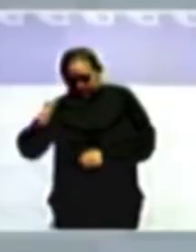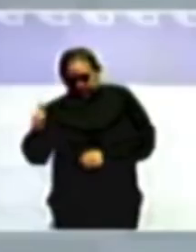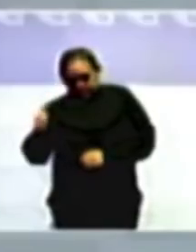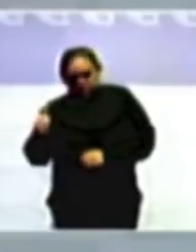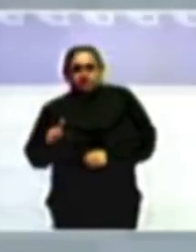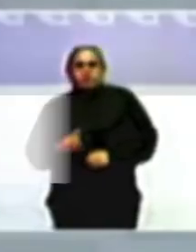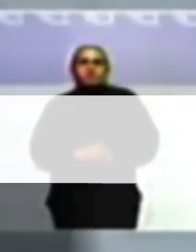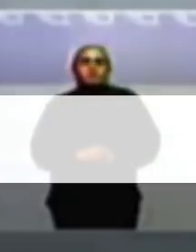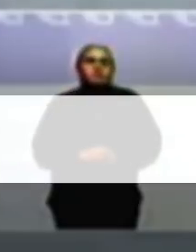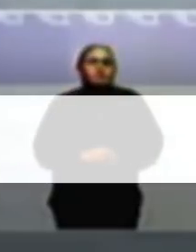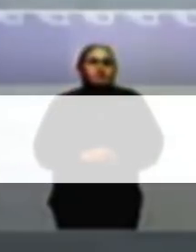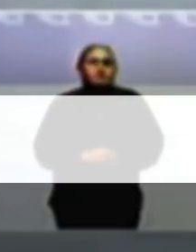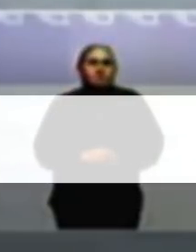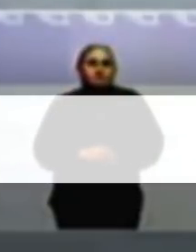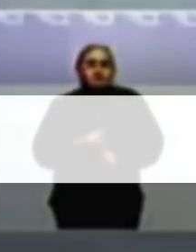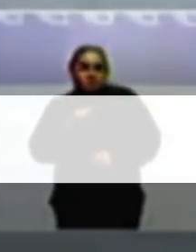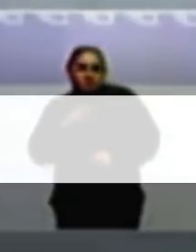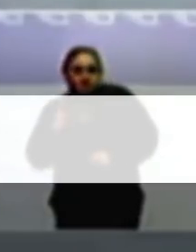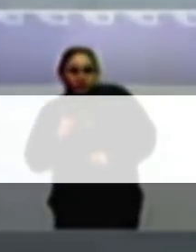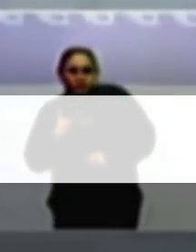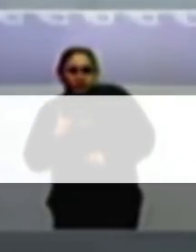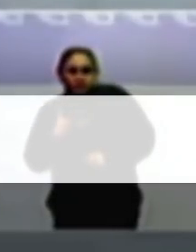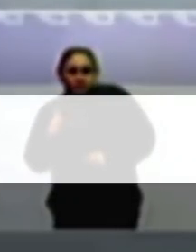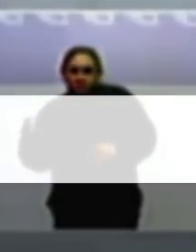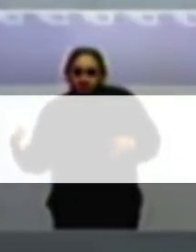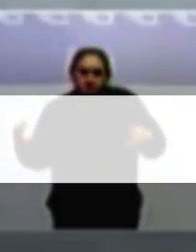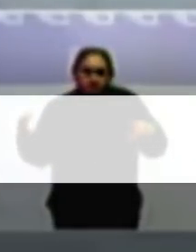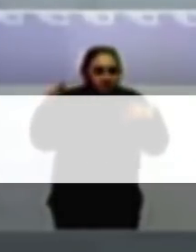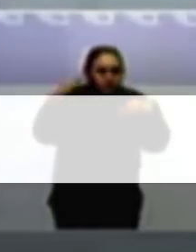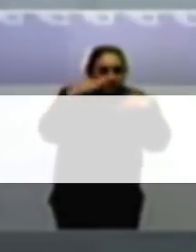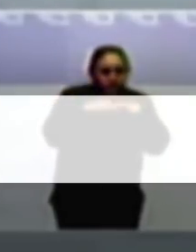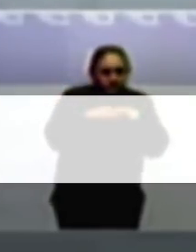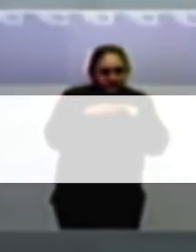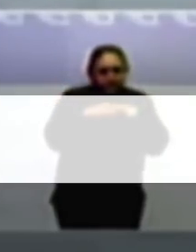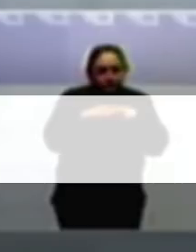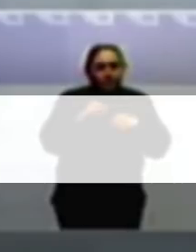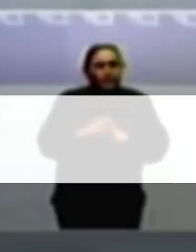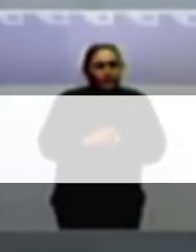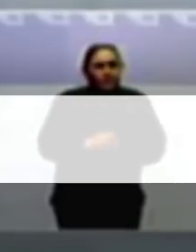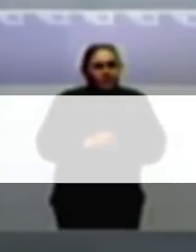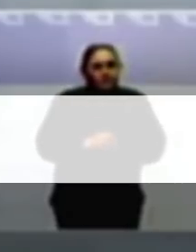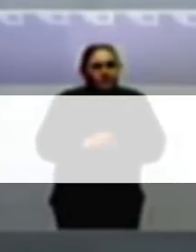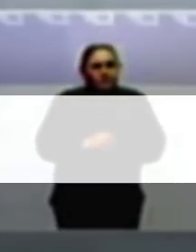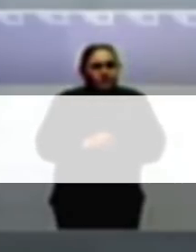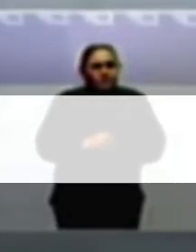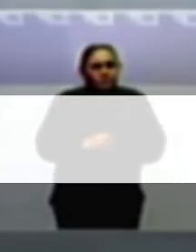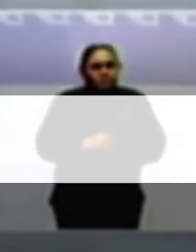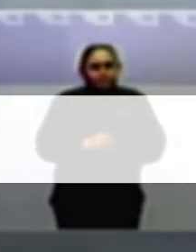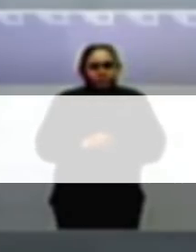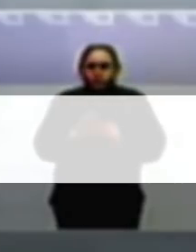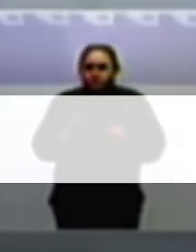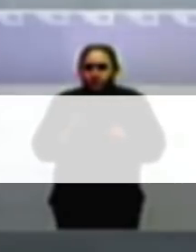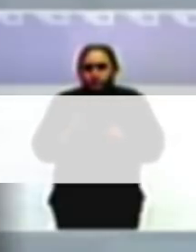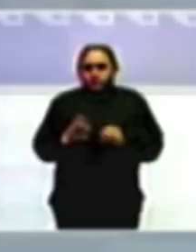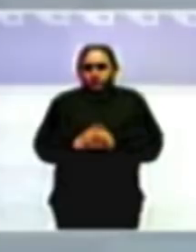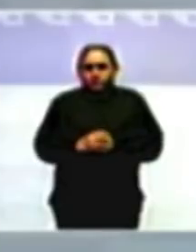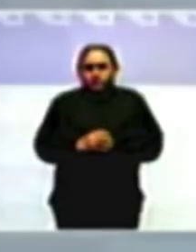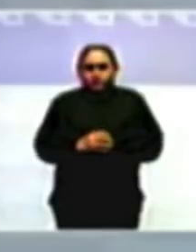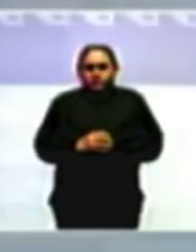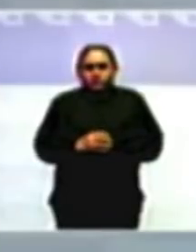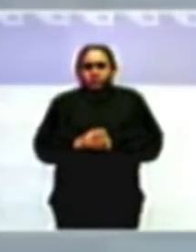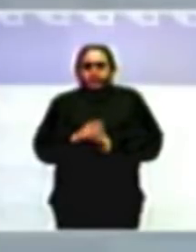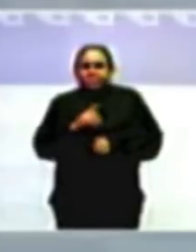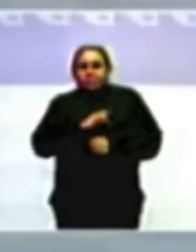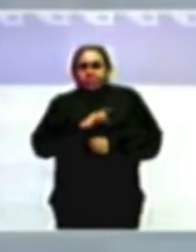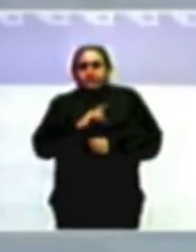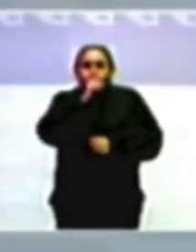vida. Aquí tenemos a uno muy cerca que me parece que ya es irredento. No se cansa de mentir, de